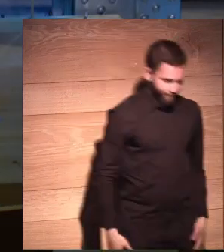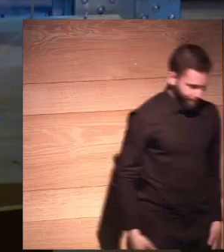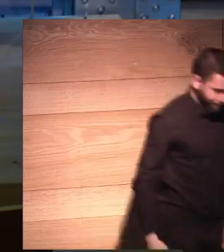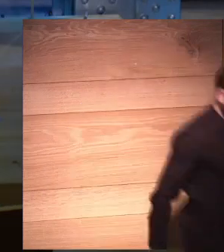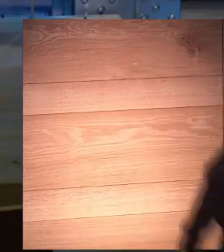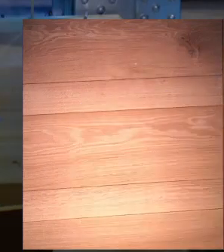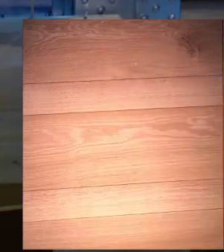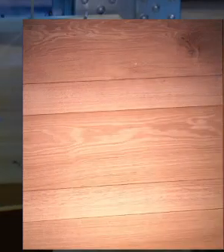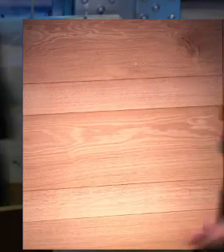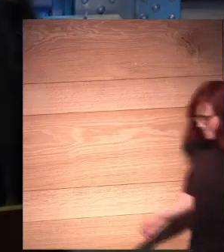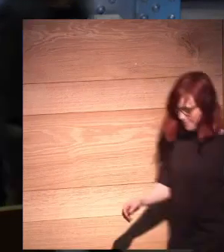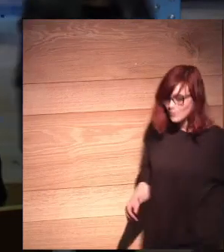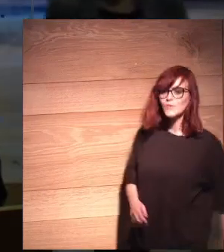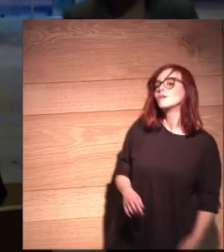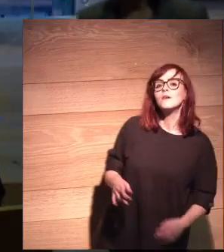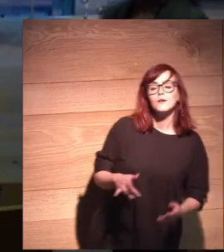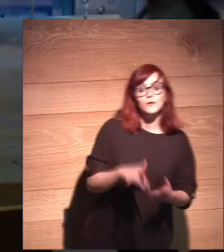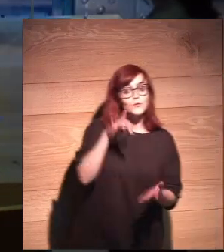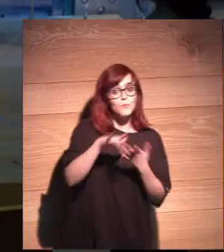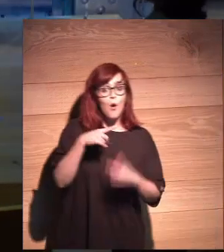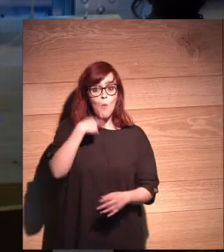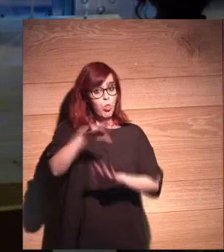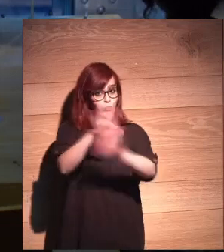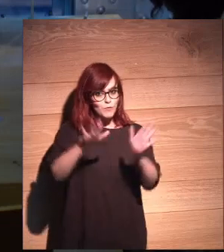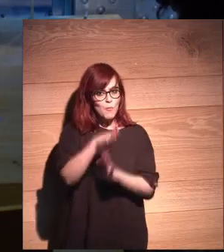Es la última palabra, porque Mavi tiene que coger un tren.